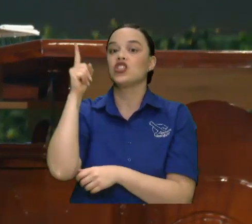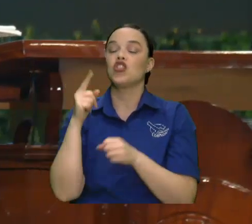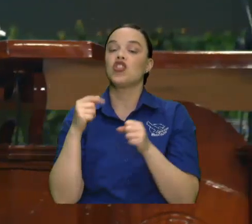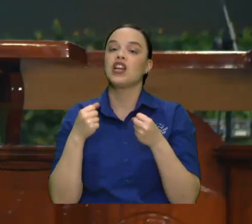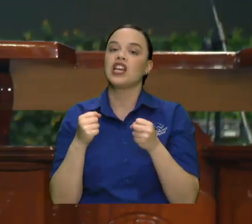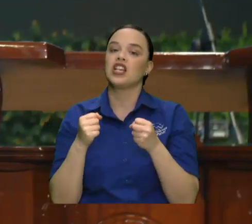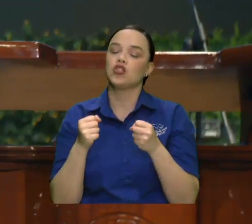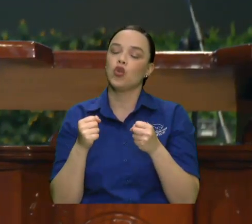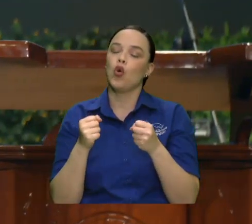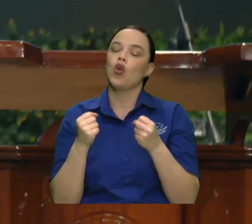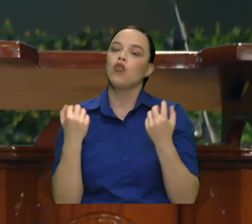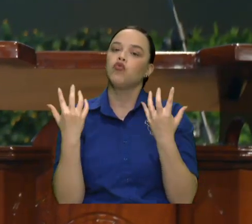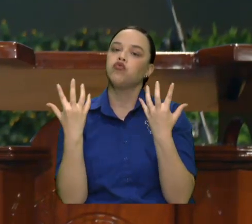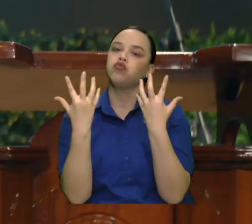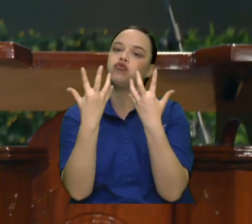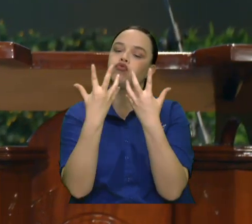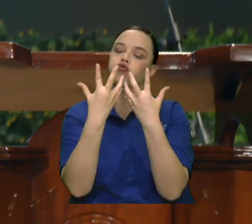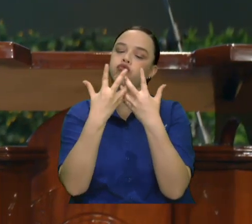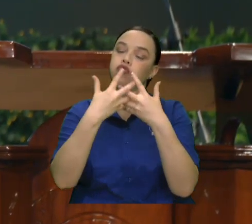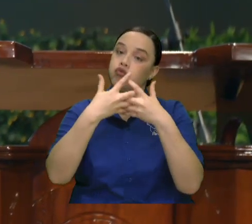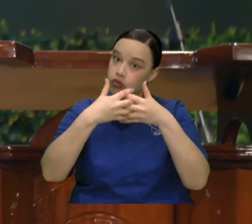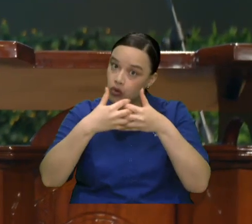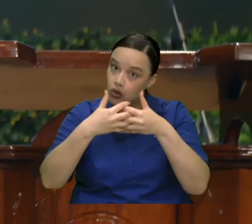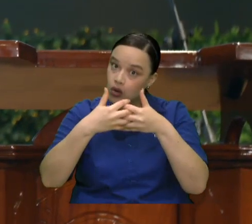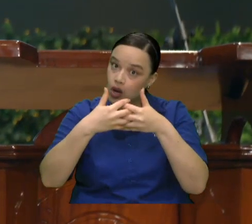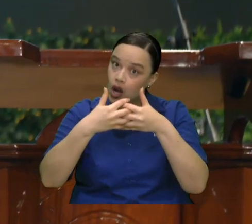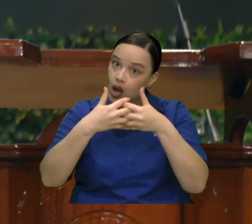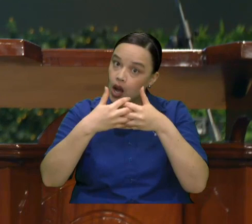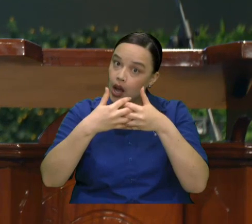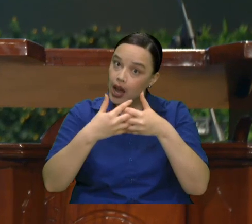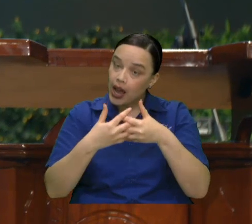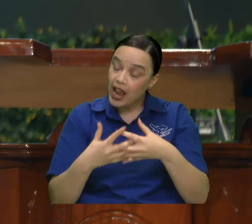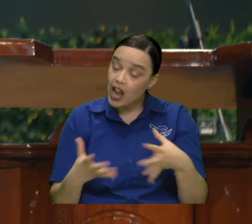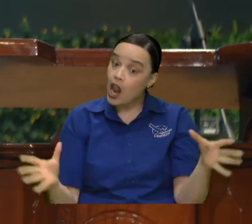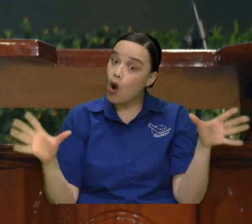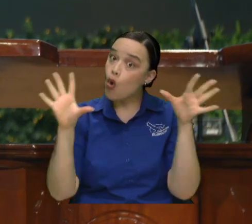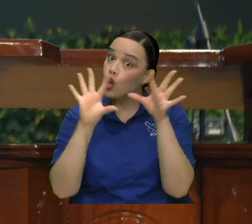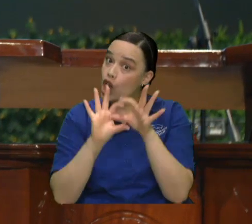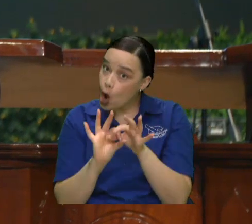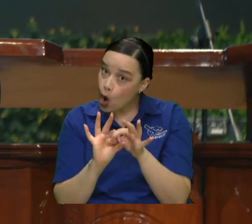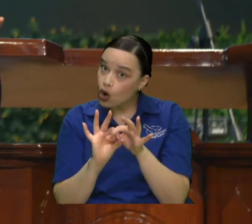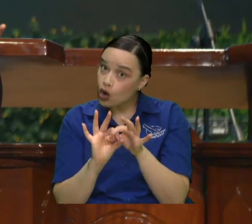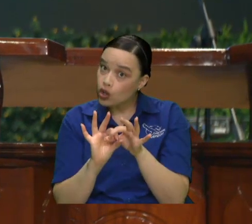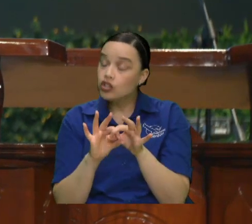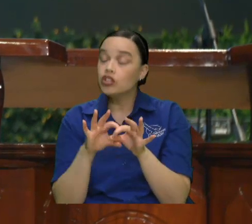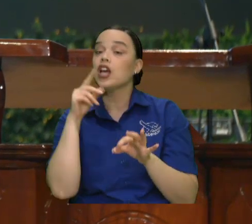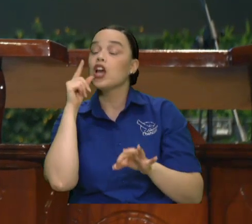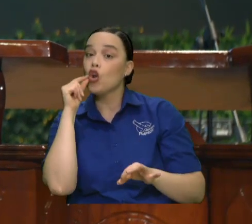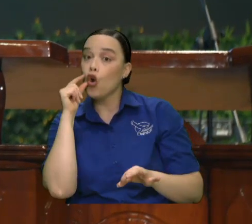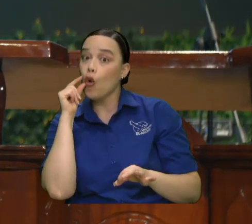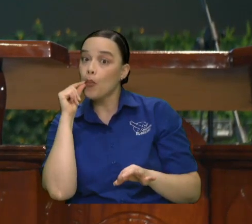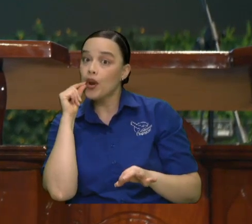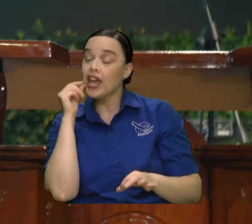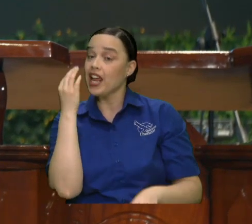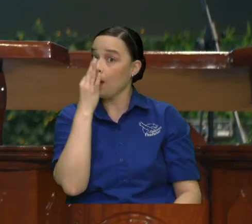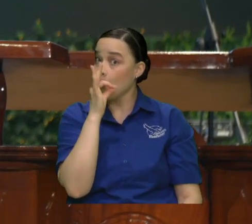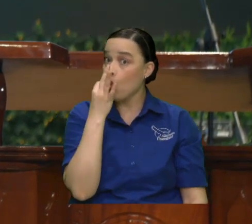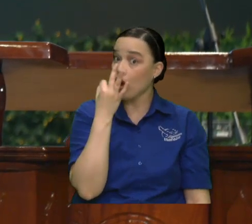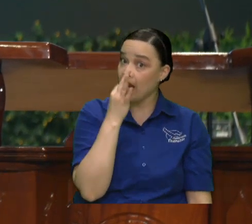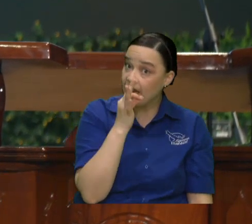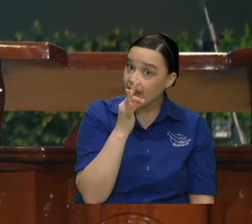sinergia y en ese vínculo que el señor hizo entre el varón y la madre mana